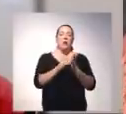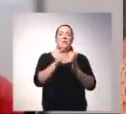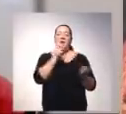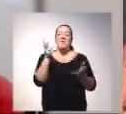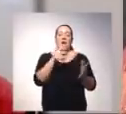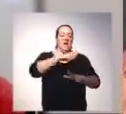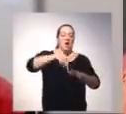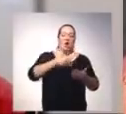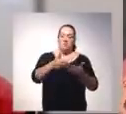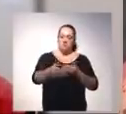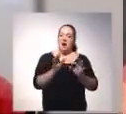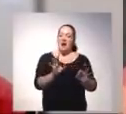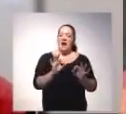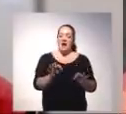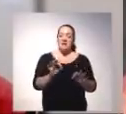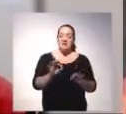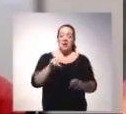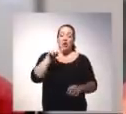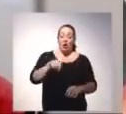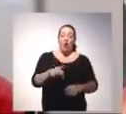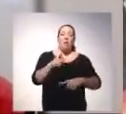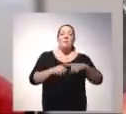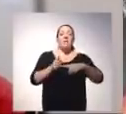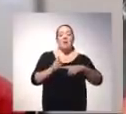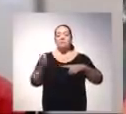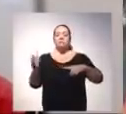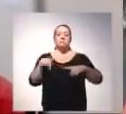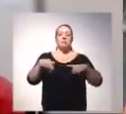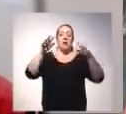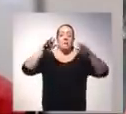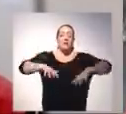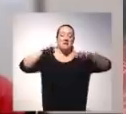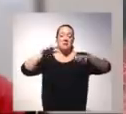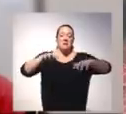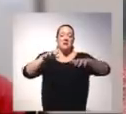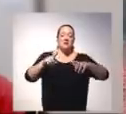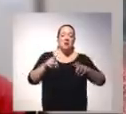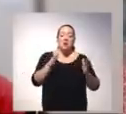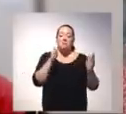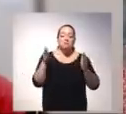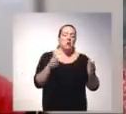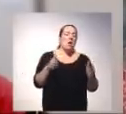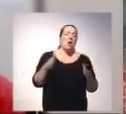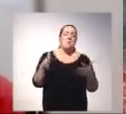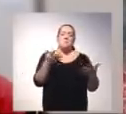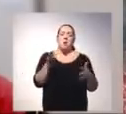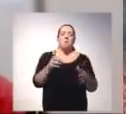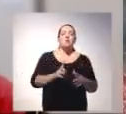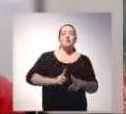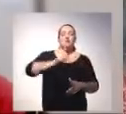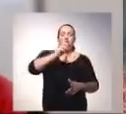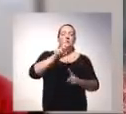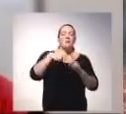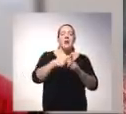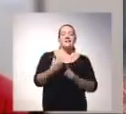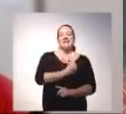horas. Durante la segunda mitad del día de hoy, las precipitaciones van a ser de carácter localmente moderado en vertiente norte y